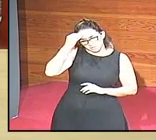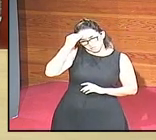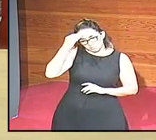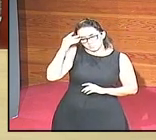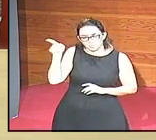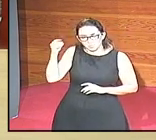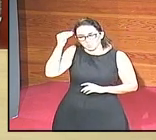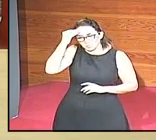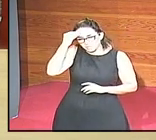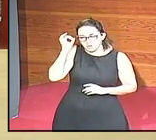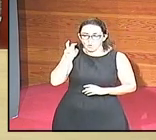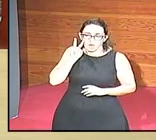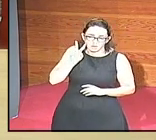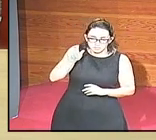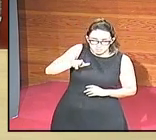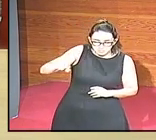qué piensa o qué has visto